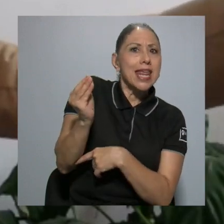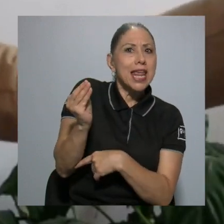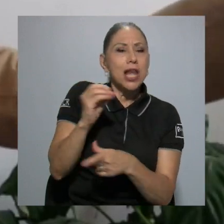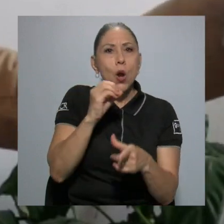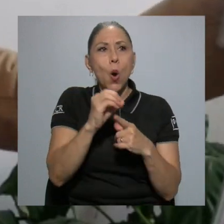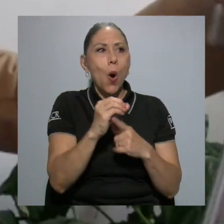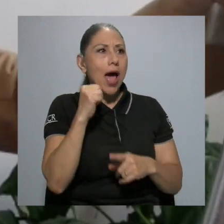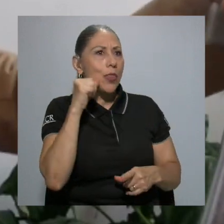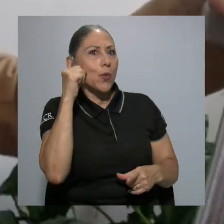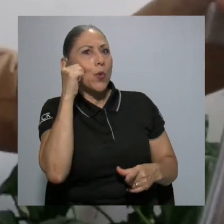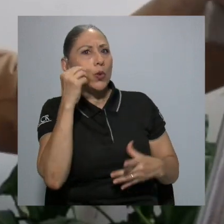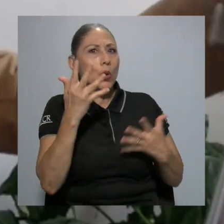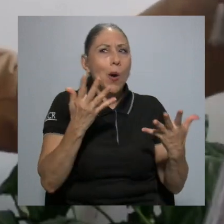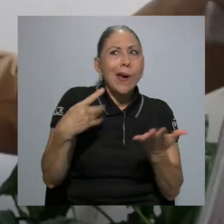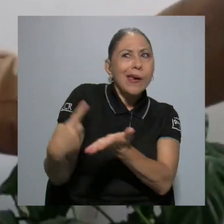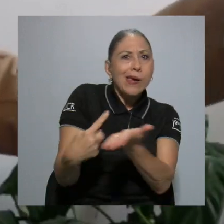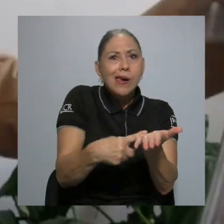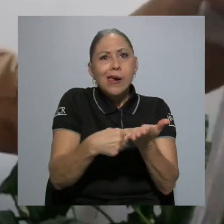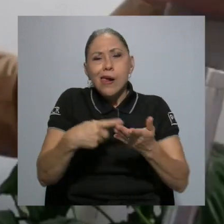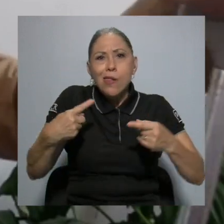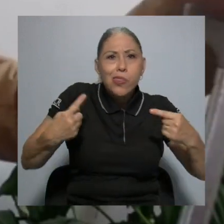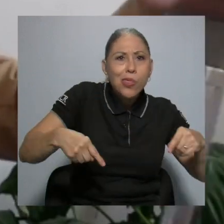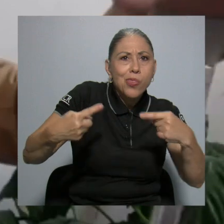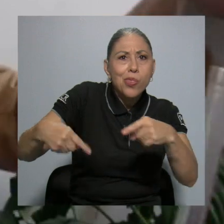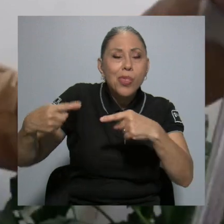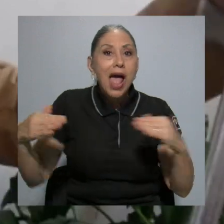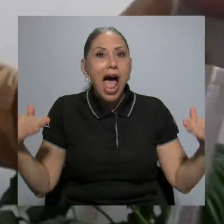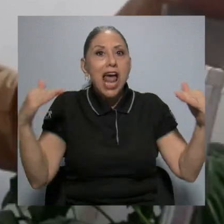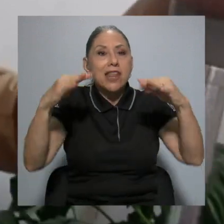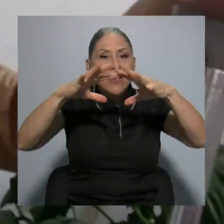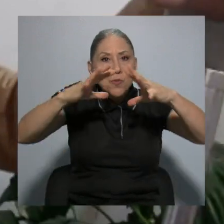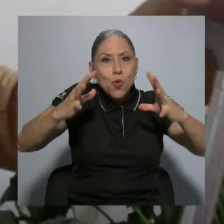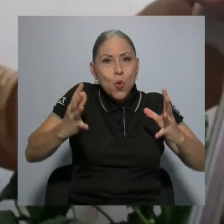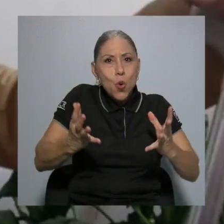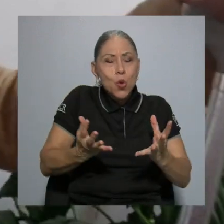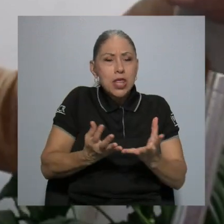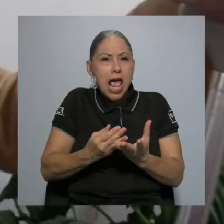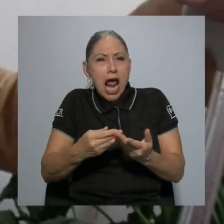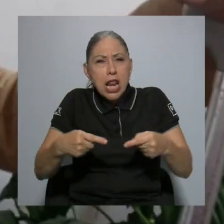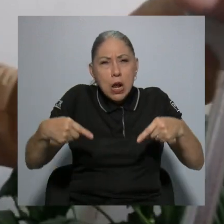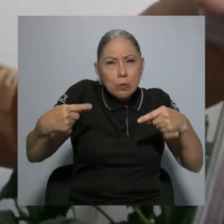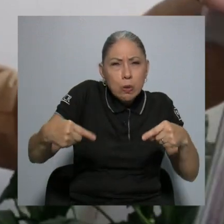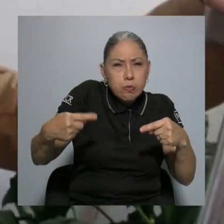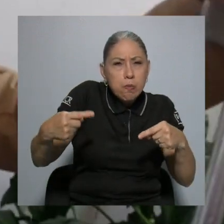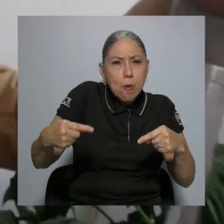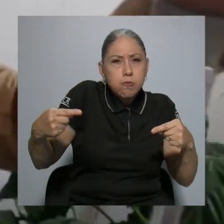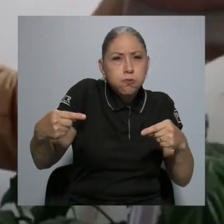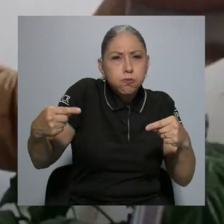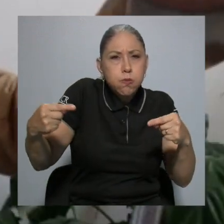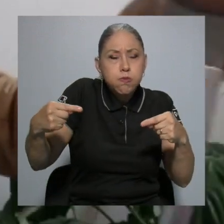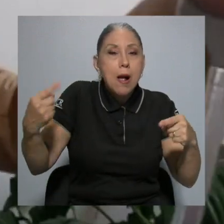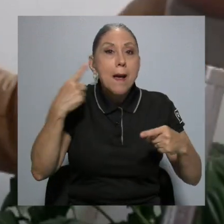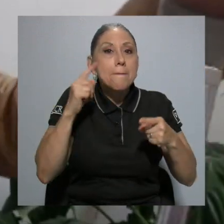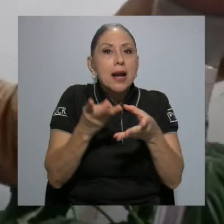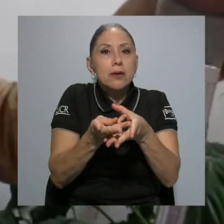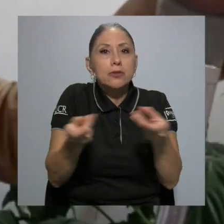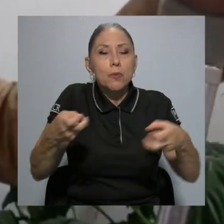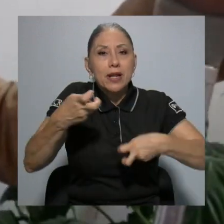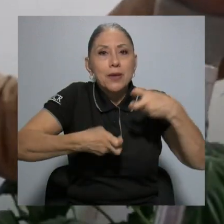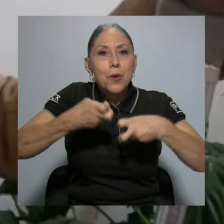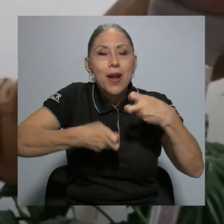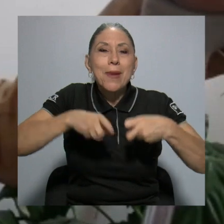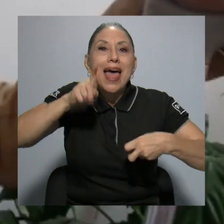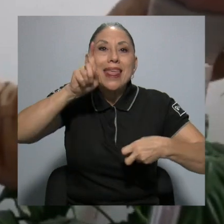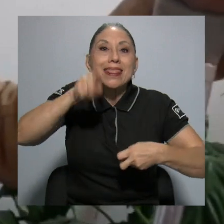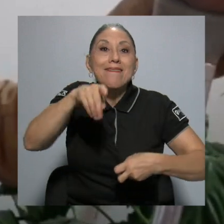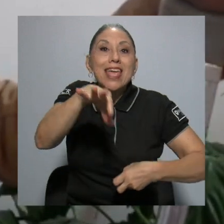Mira bien, se ha armado tal bronca a nivel mundial Y para resolver este problema se tiene que